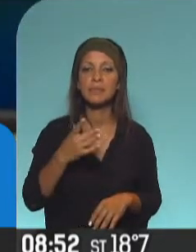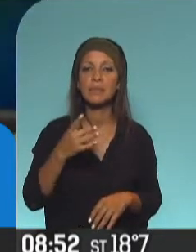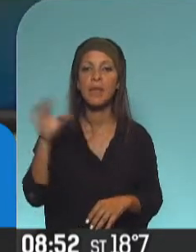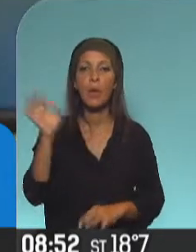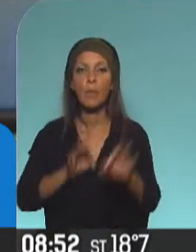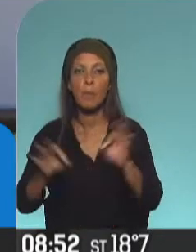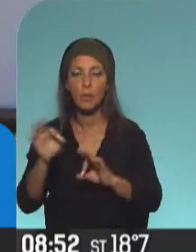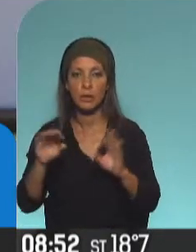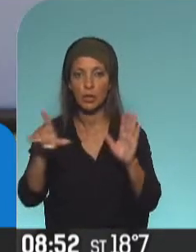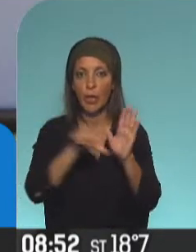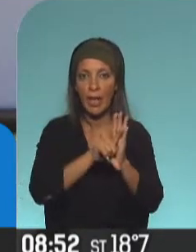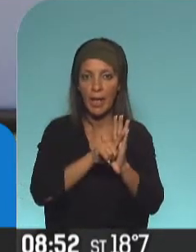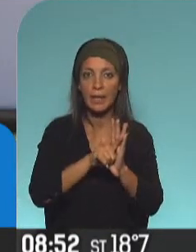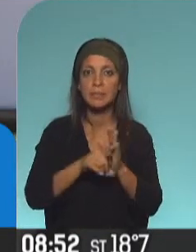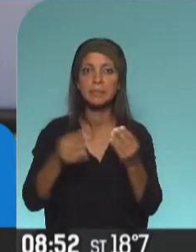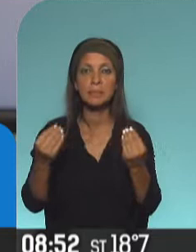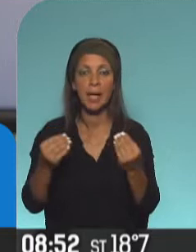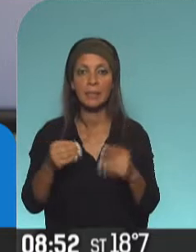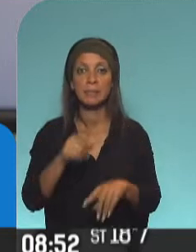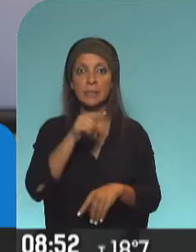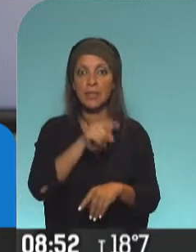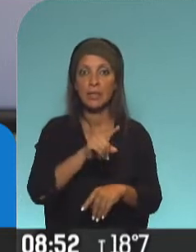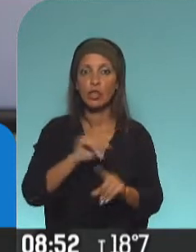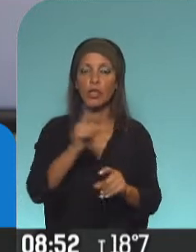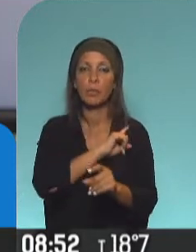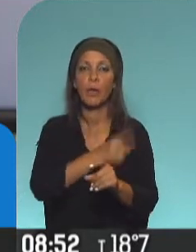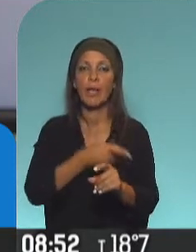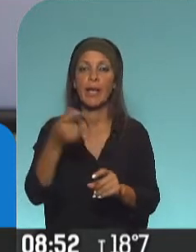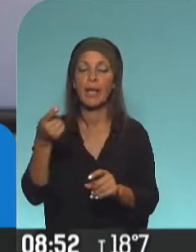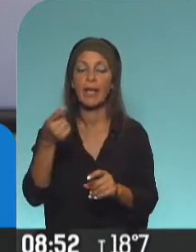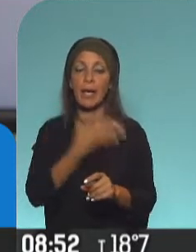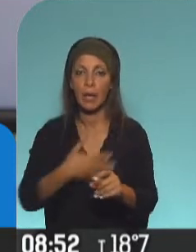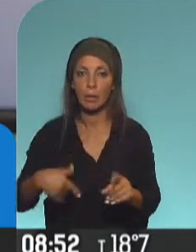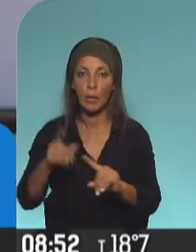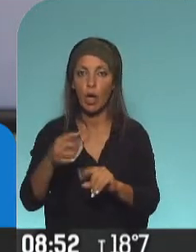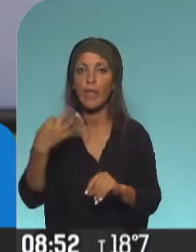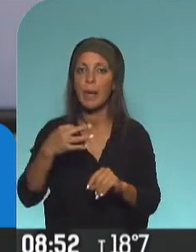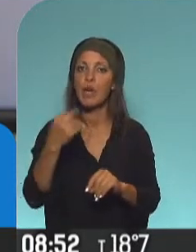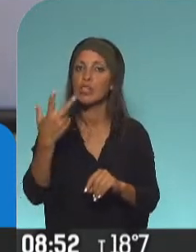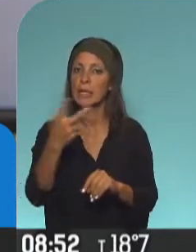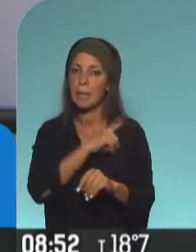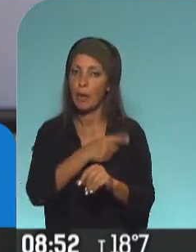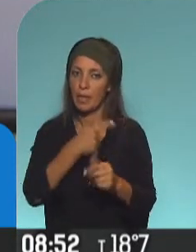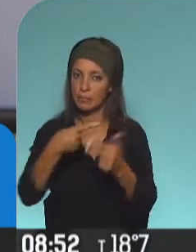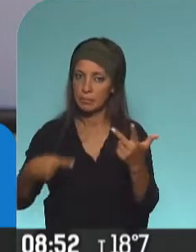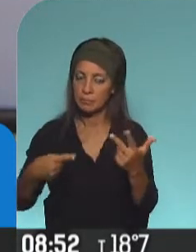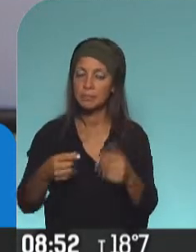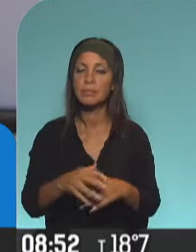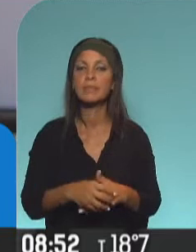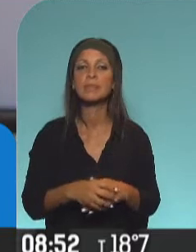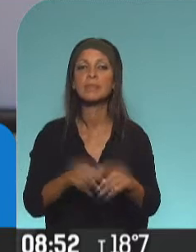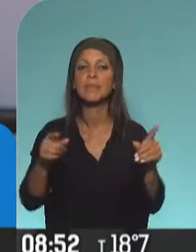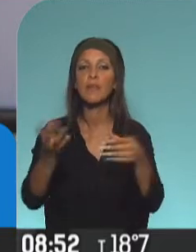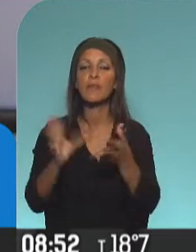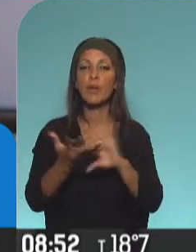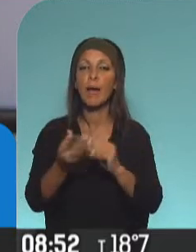proyecto de ley para que ese cupo no sea solo para el Poder Ejecutivo, sino para los 3 poderes del Estado, y que forma parte de